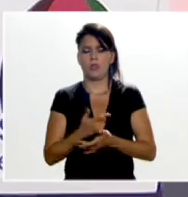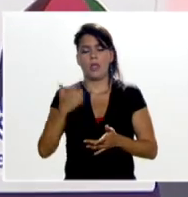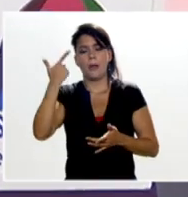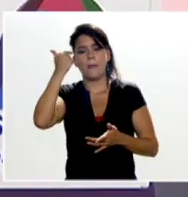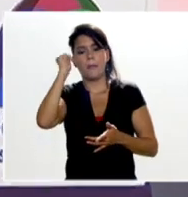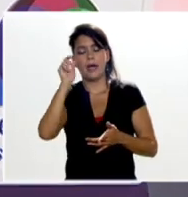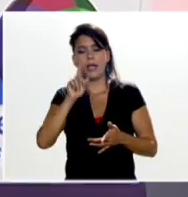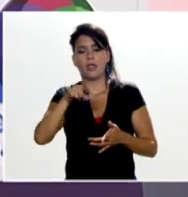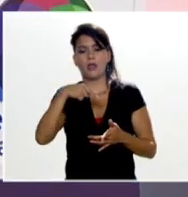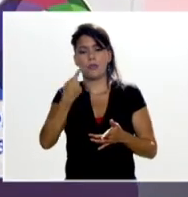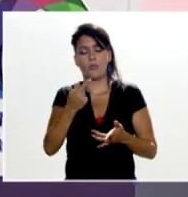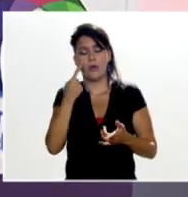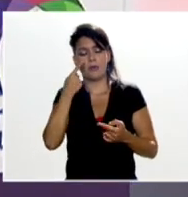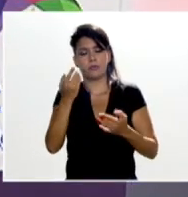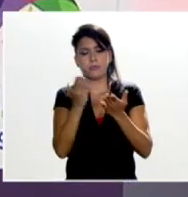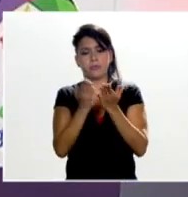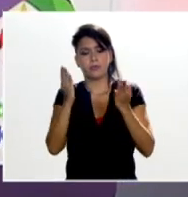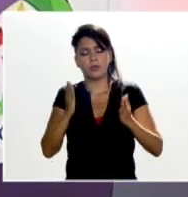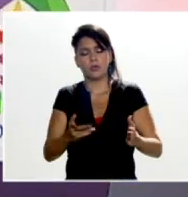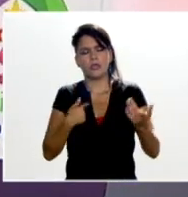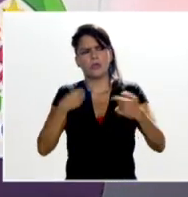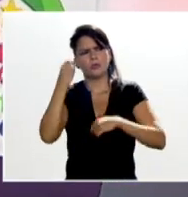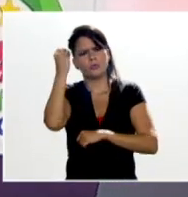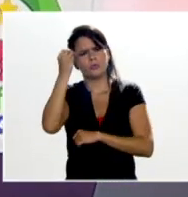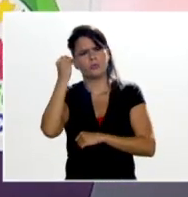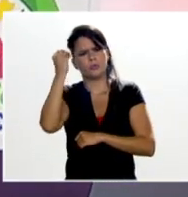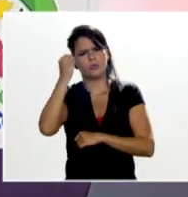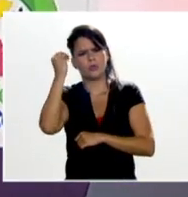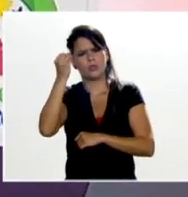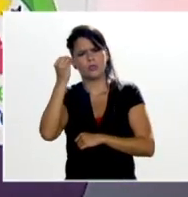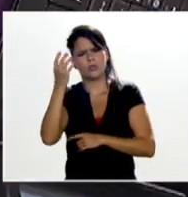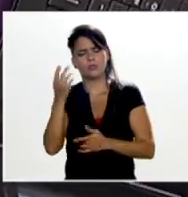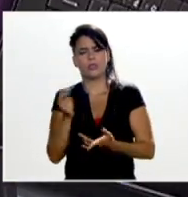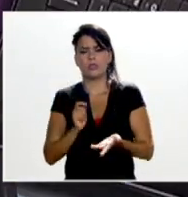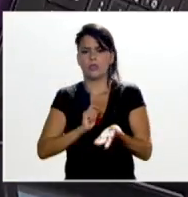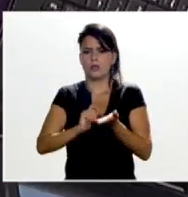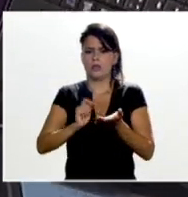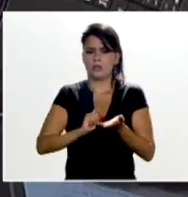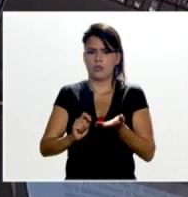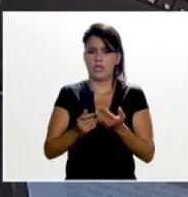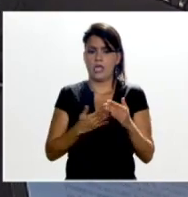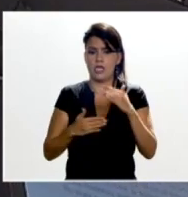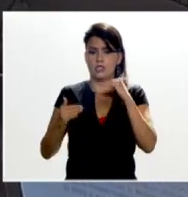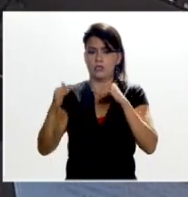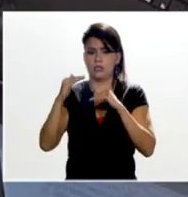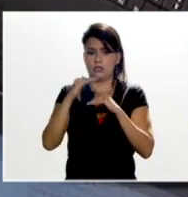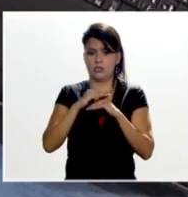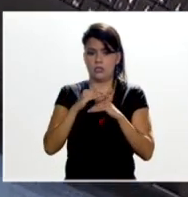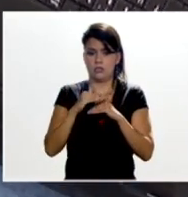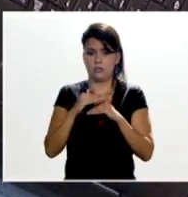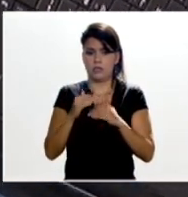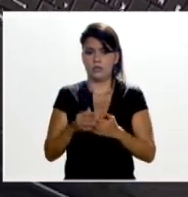para que luego el estudiante analice y colocamos entonces encima.